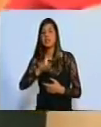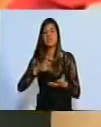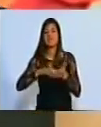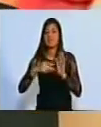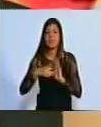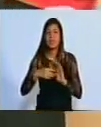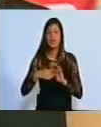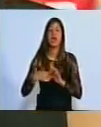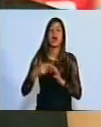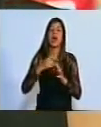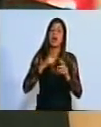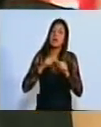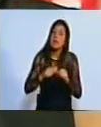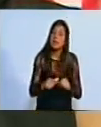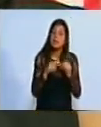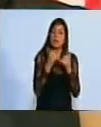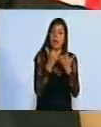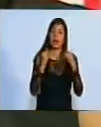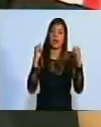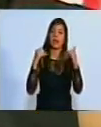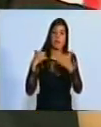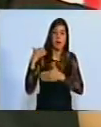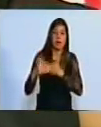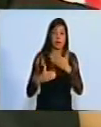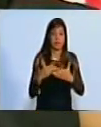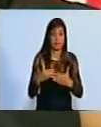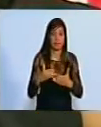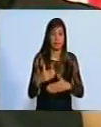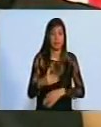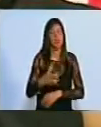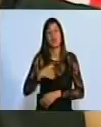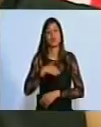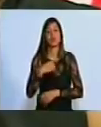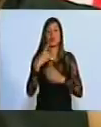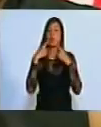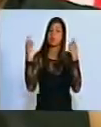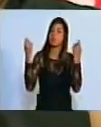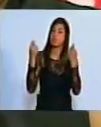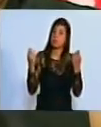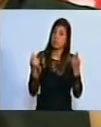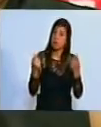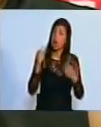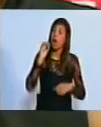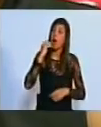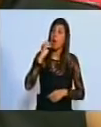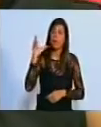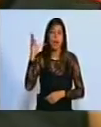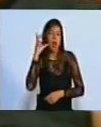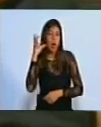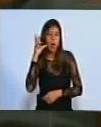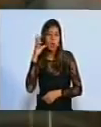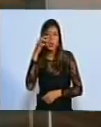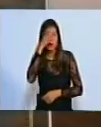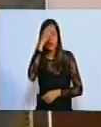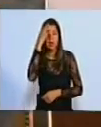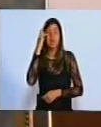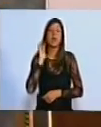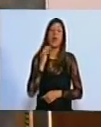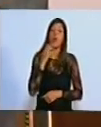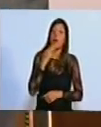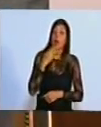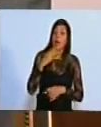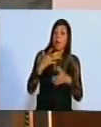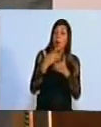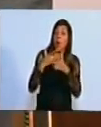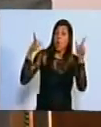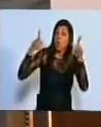proceso de independencia. Y tenemos que decirle a nuestra juventud que si no hubiese ocurrido la liberación de